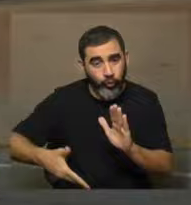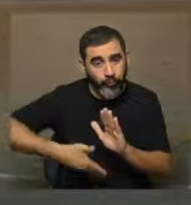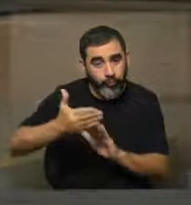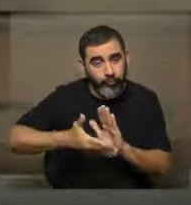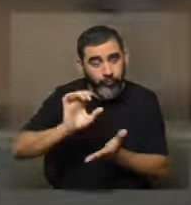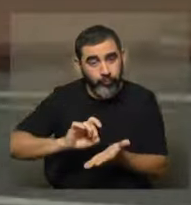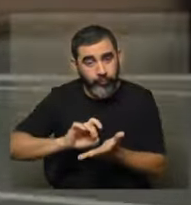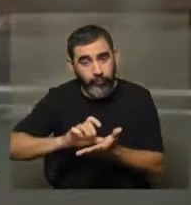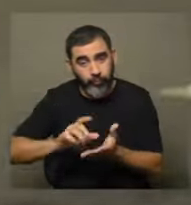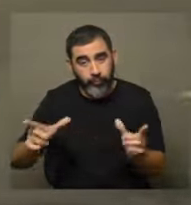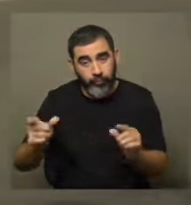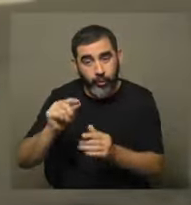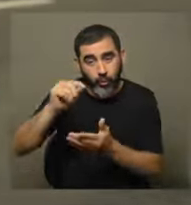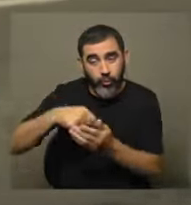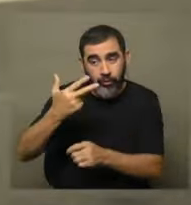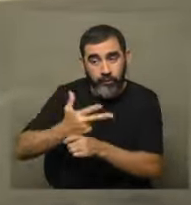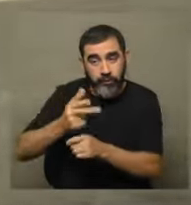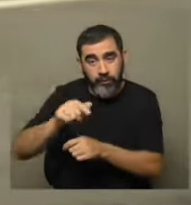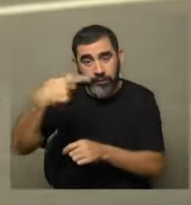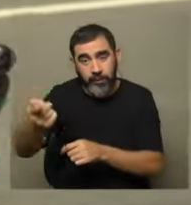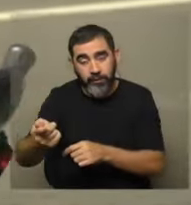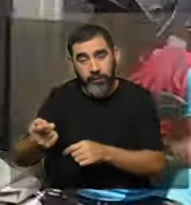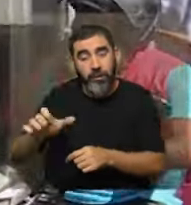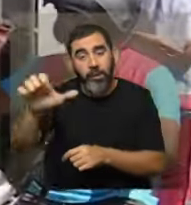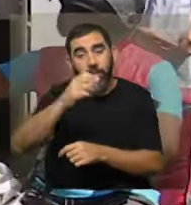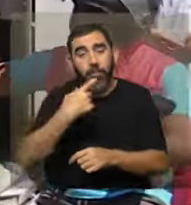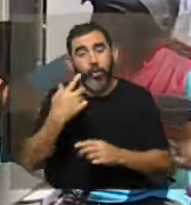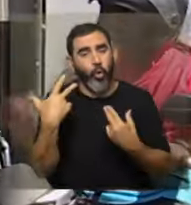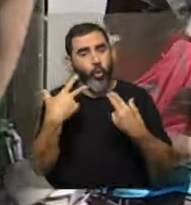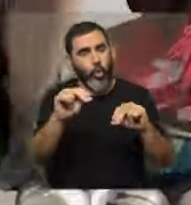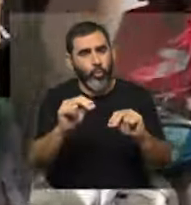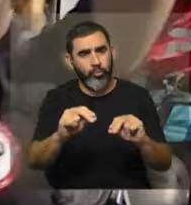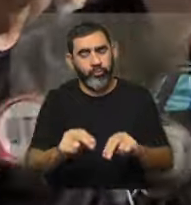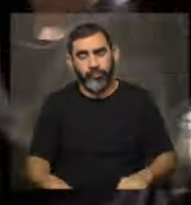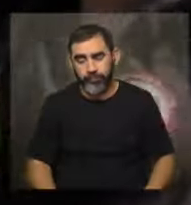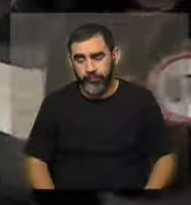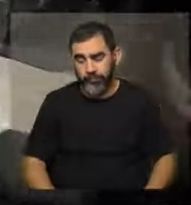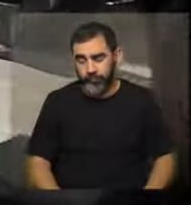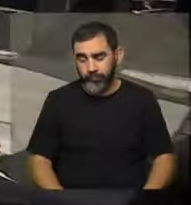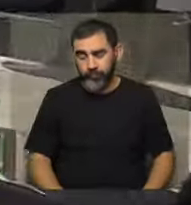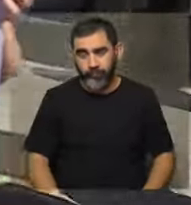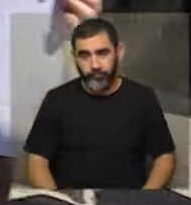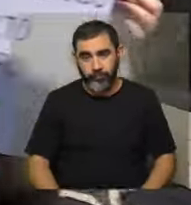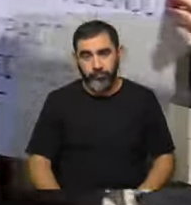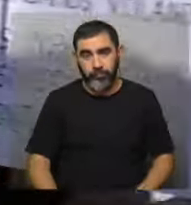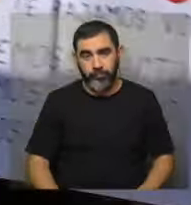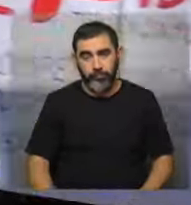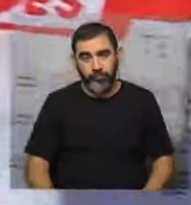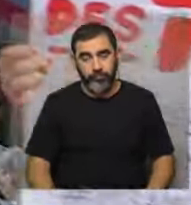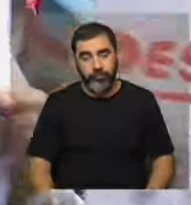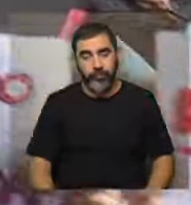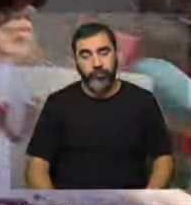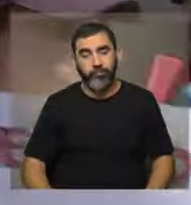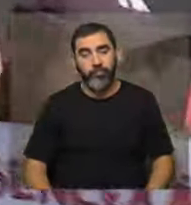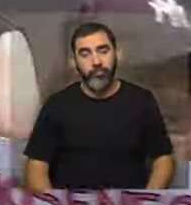pedido ya y se va a terminar contratando todo a través de la tercerizada y sin embargo se insistió enfáticamente decir de ninguna manera eso va a